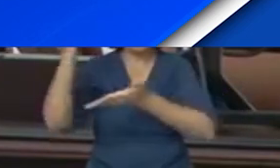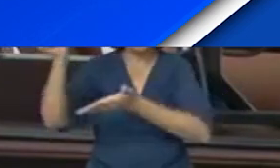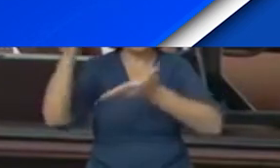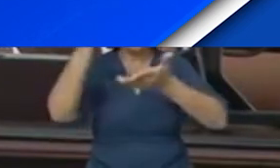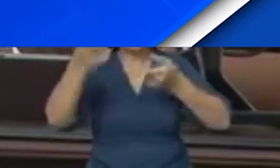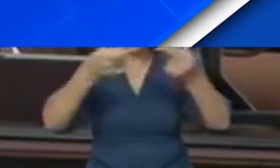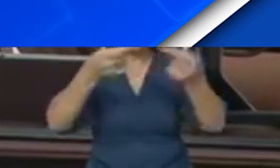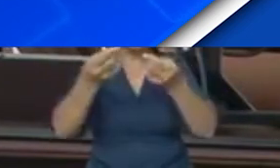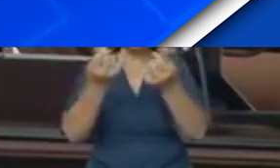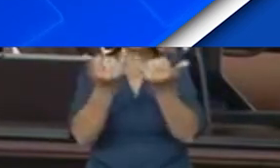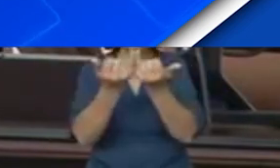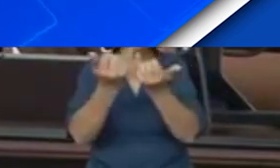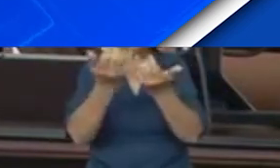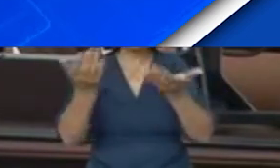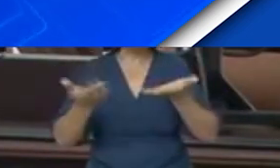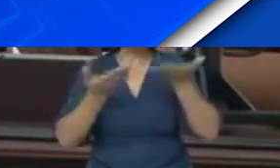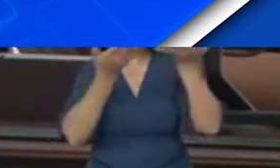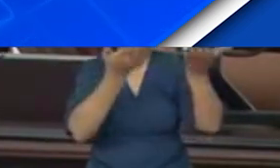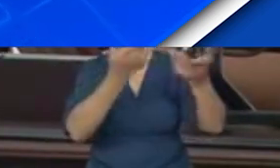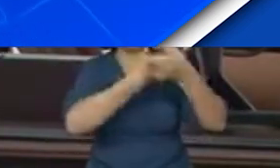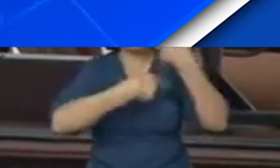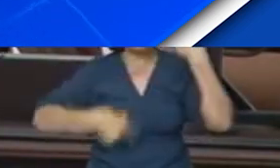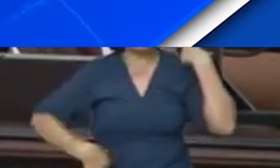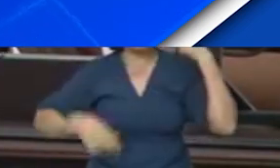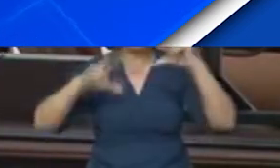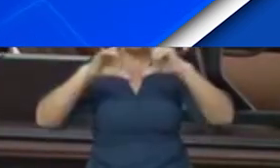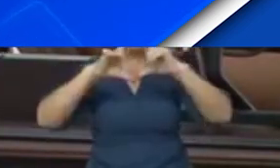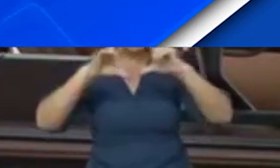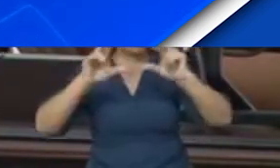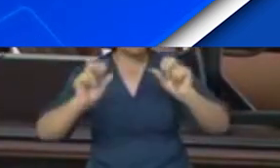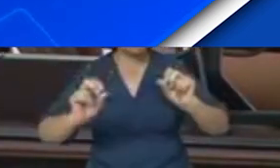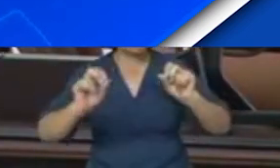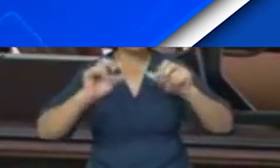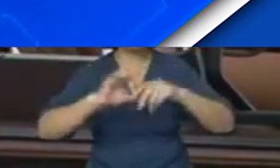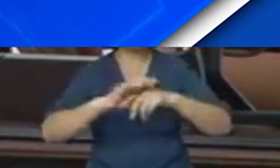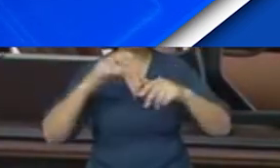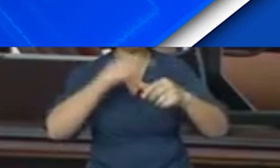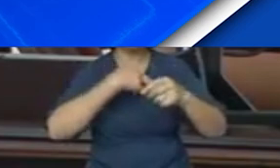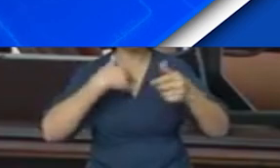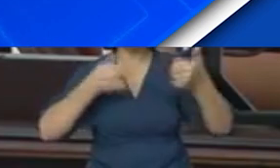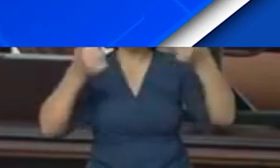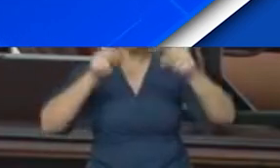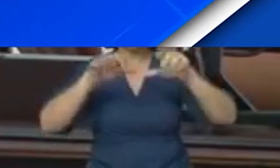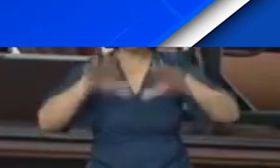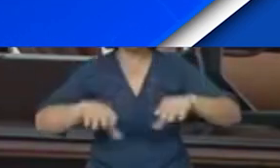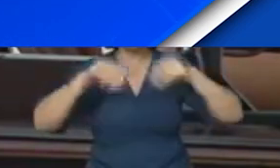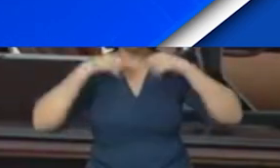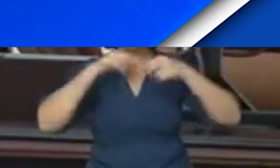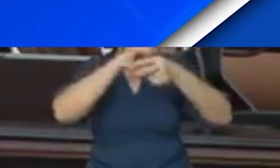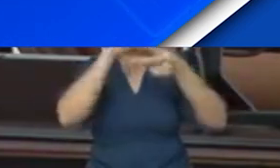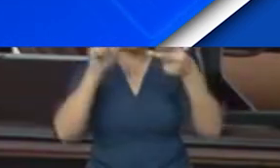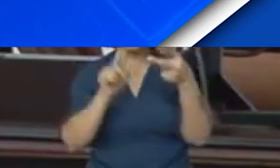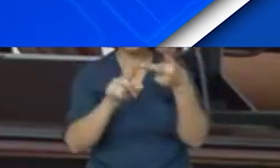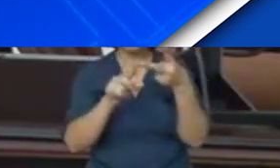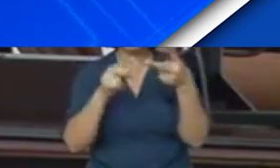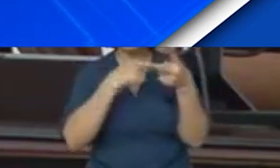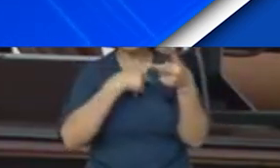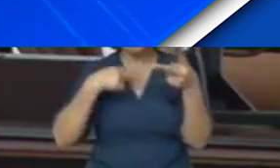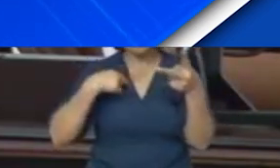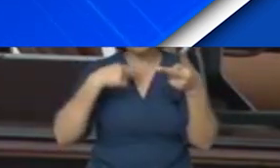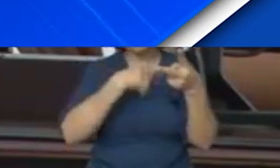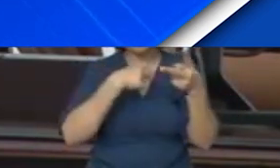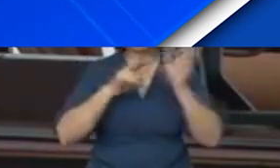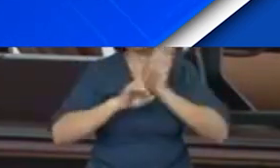y exportaciones y remitirla al presidente de la república para su aprobación 2 evaluar los